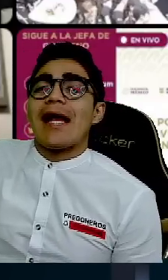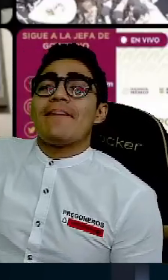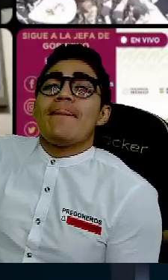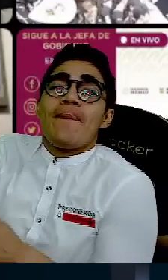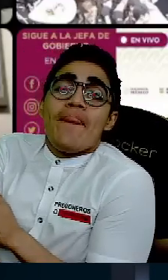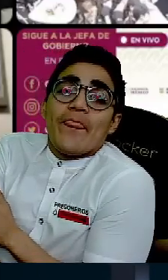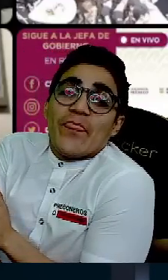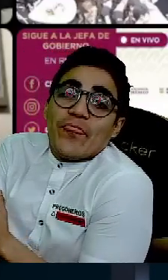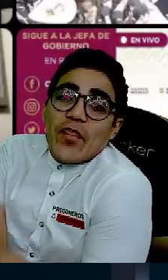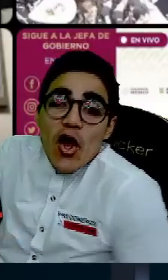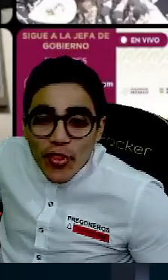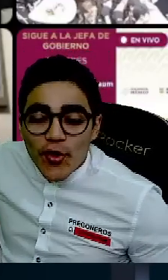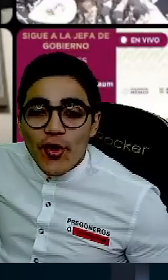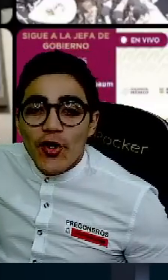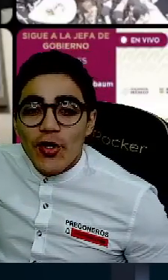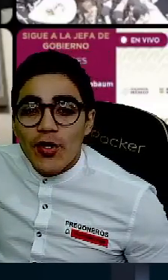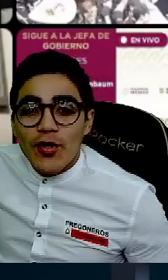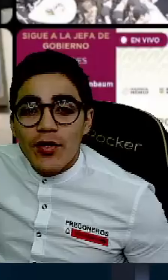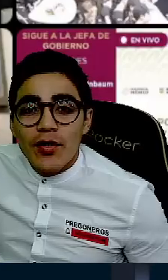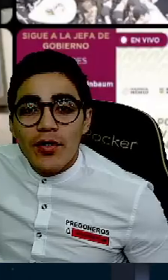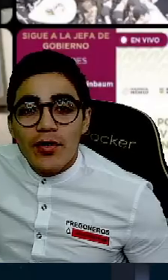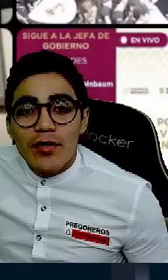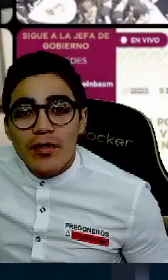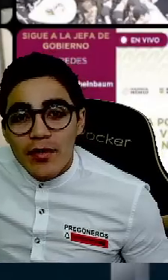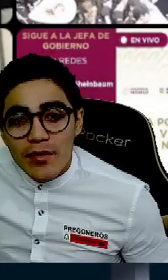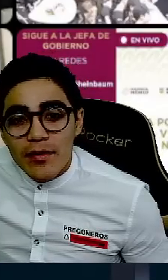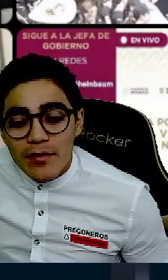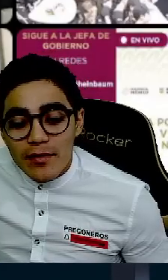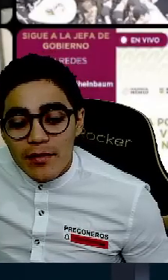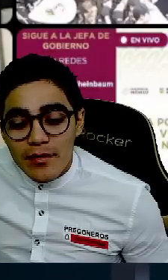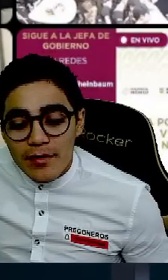le pagan todo.